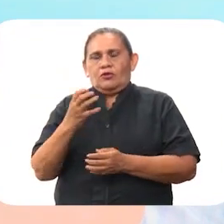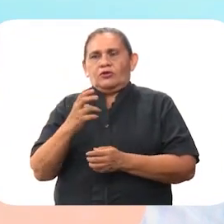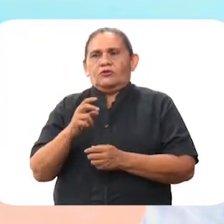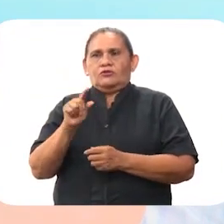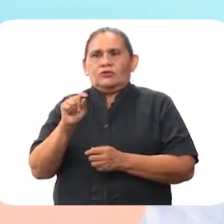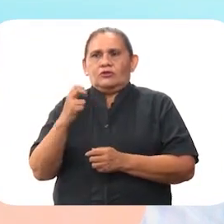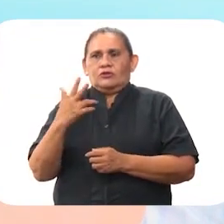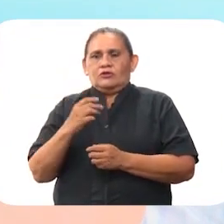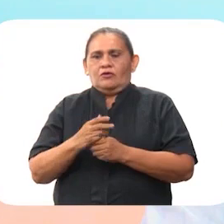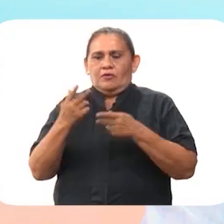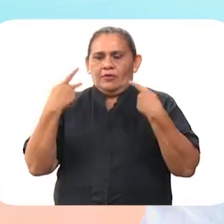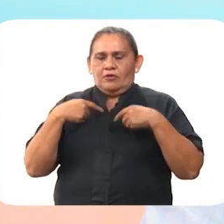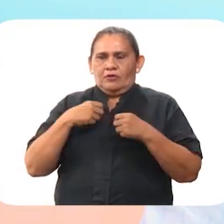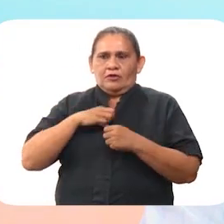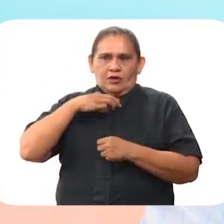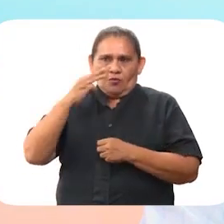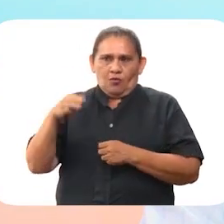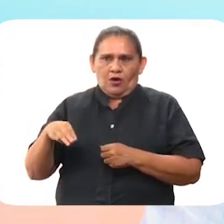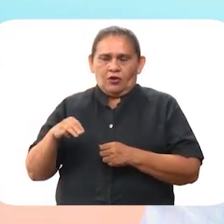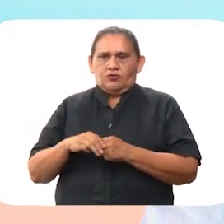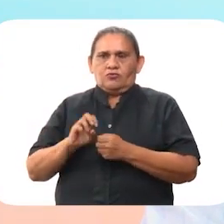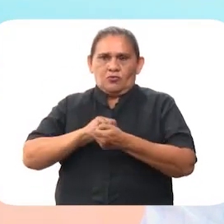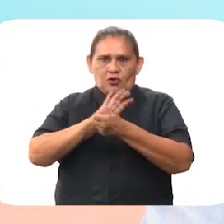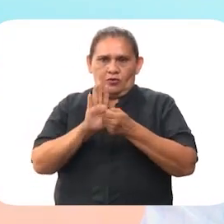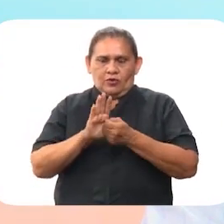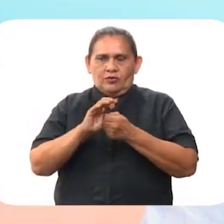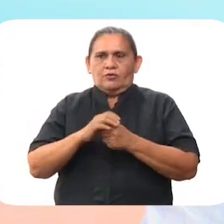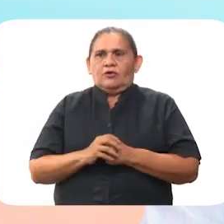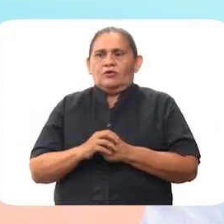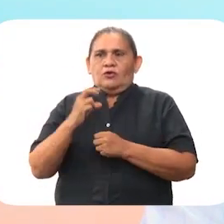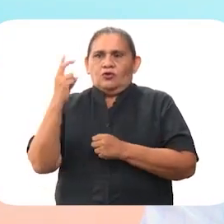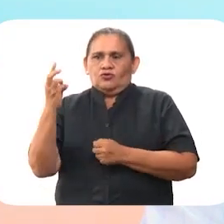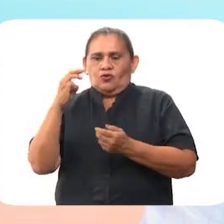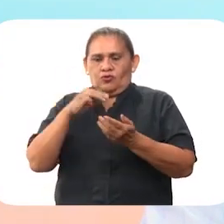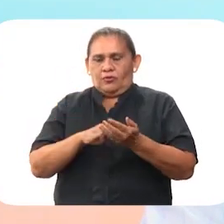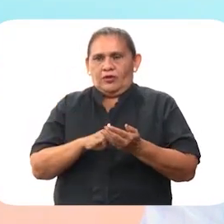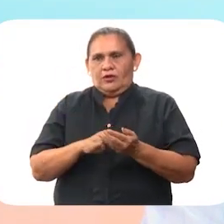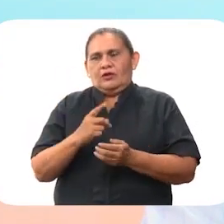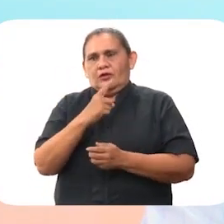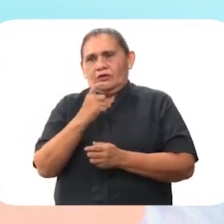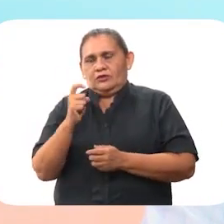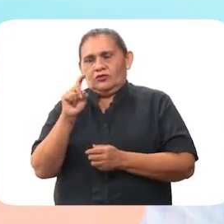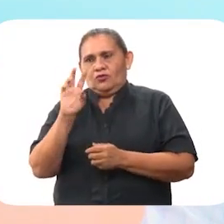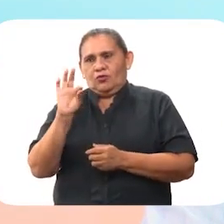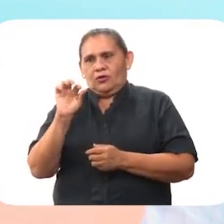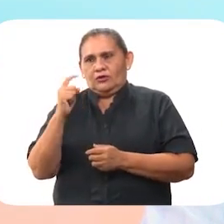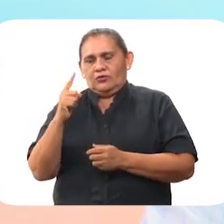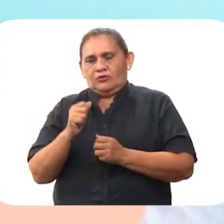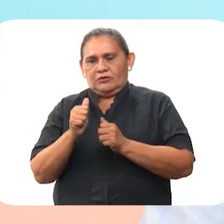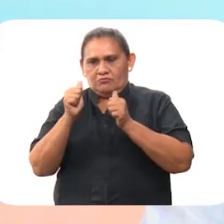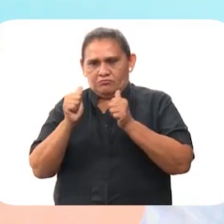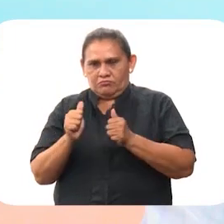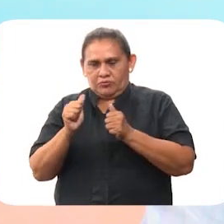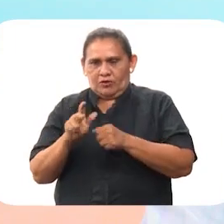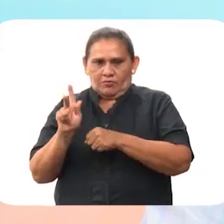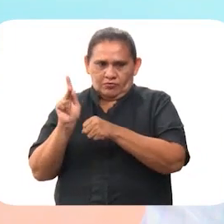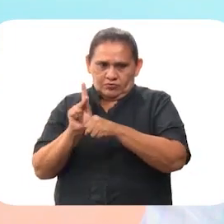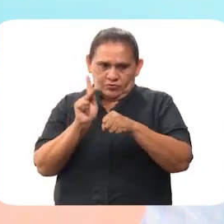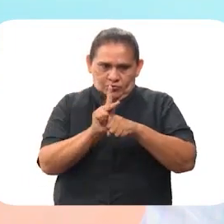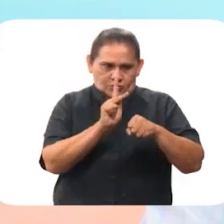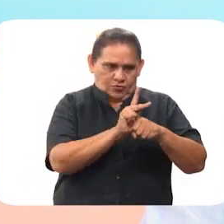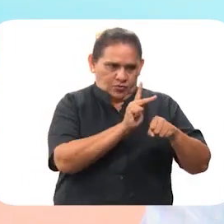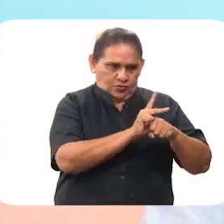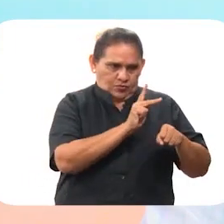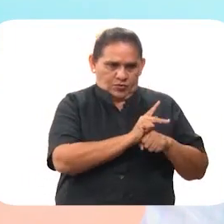lejets elianiko, matubuk le kohanil tiobo, kalano, tutsatanta el vishyanilo, tumitsakiahilo, tiumolay el tojolal. El vishokuyala